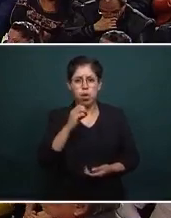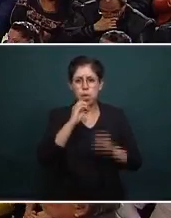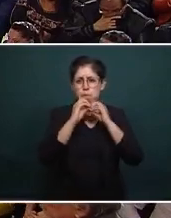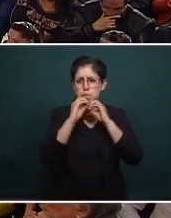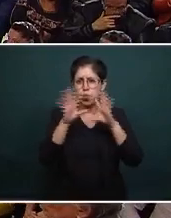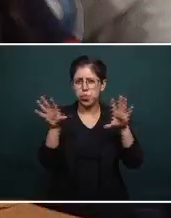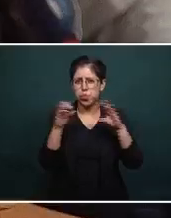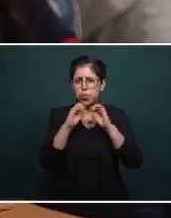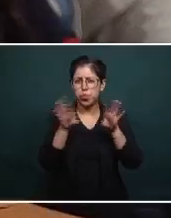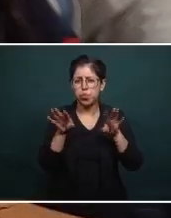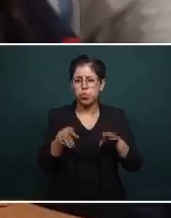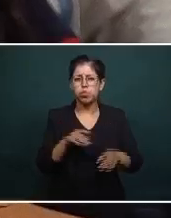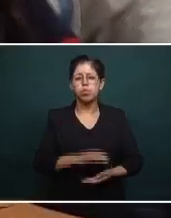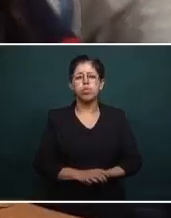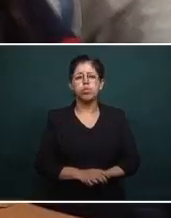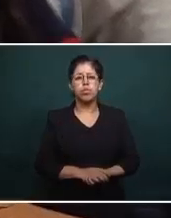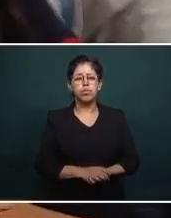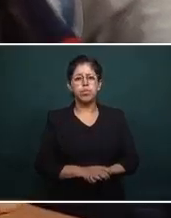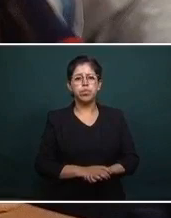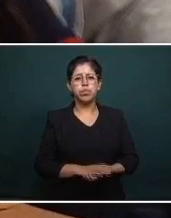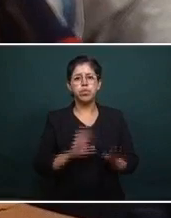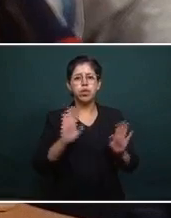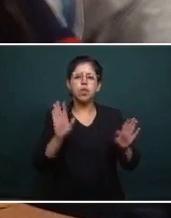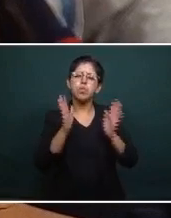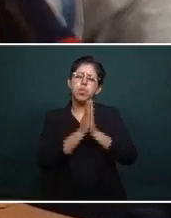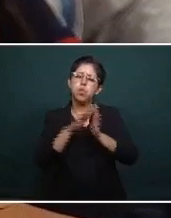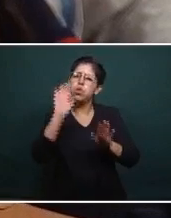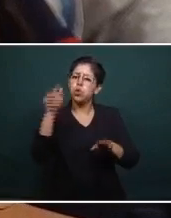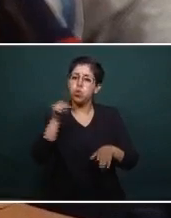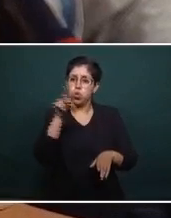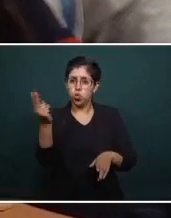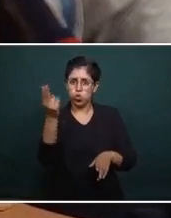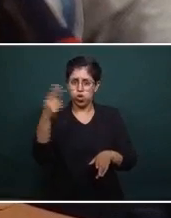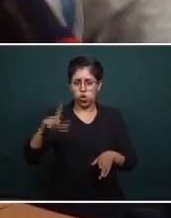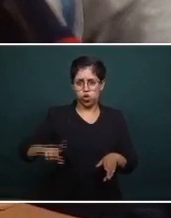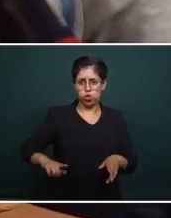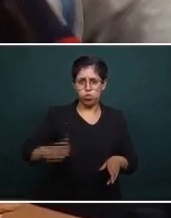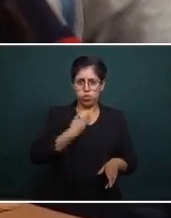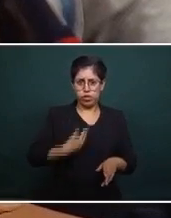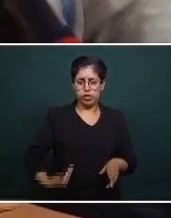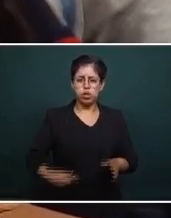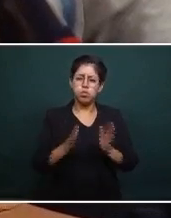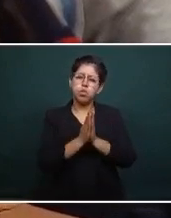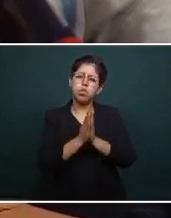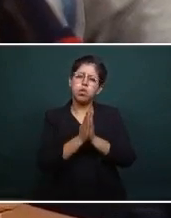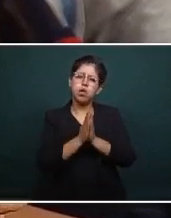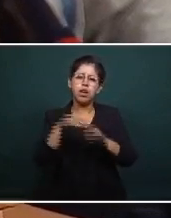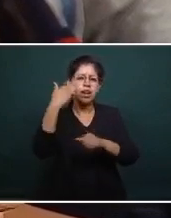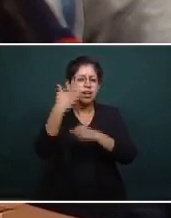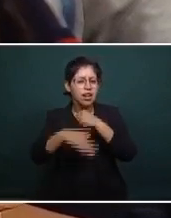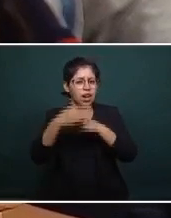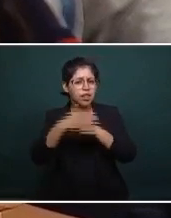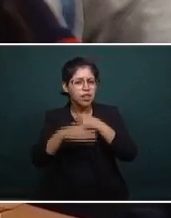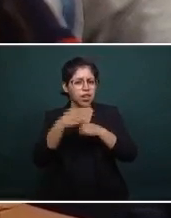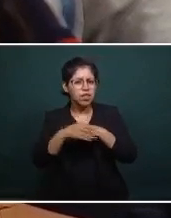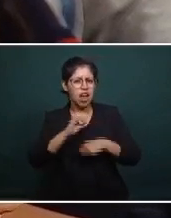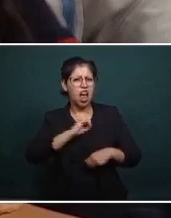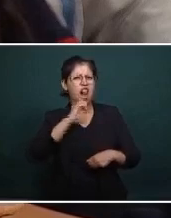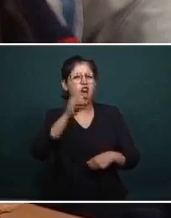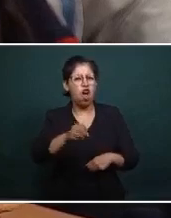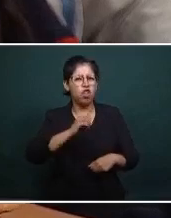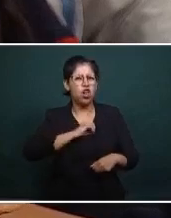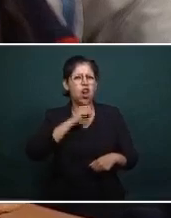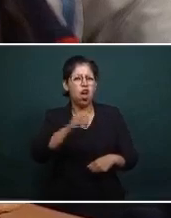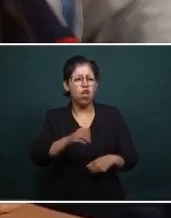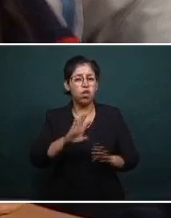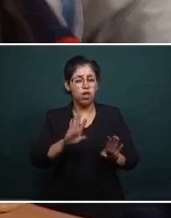está mandando, justo de que se termine ese tema del odio y de la xenofobia, si ese mensaje es